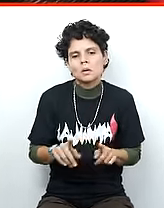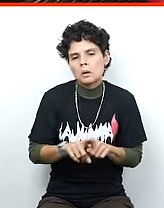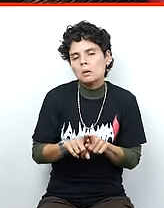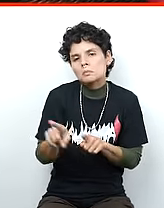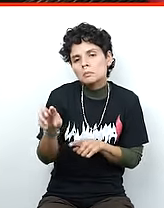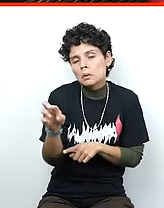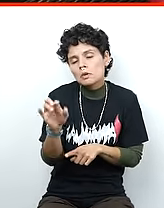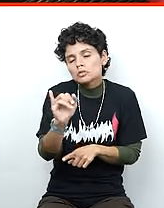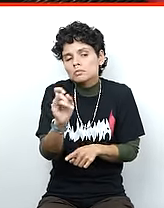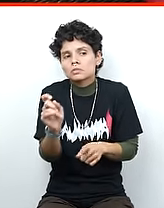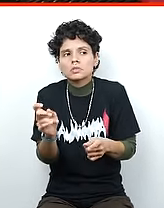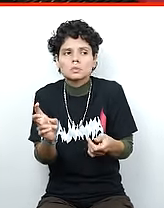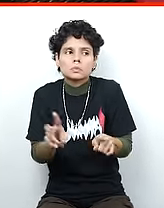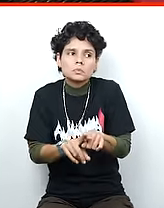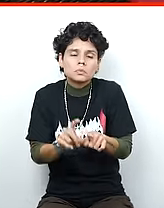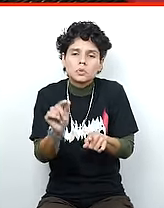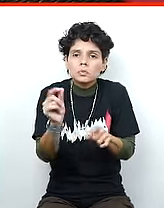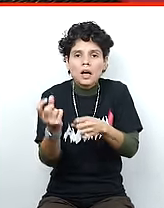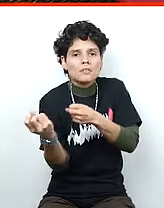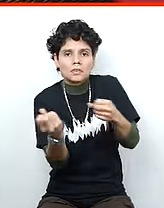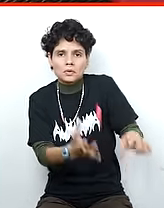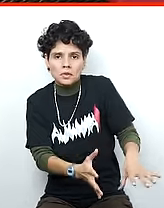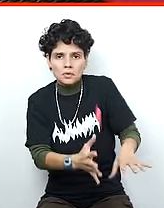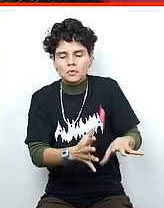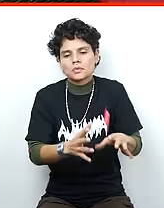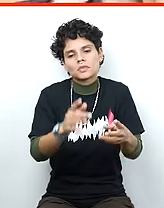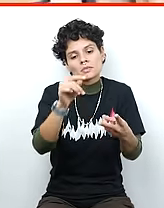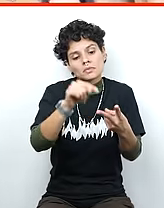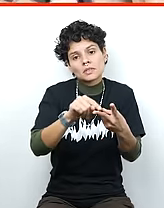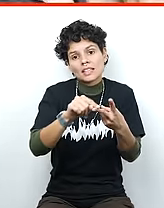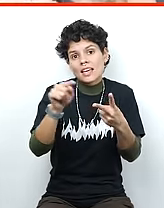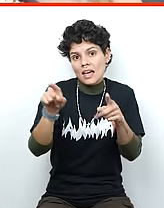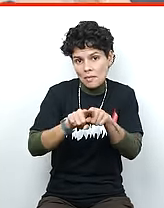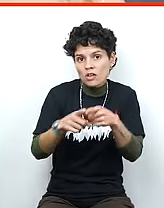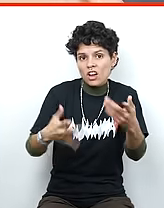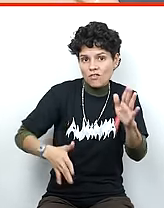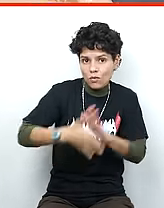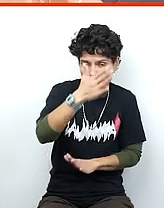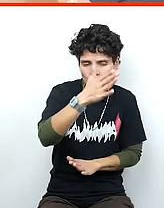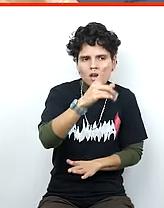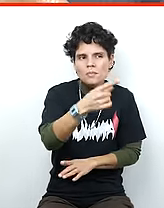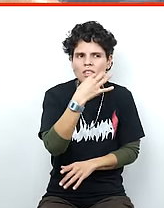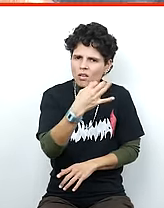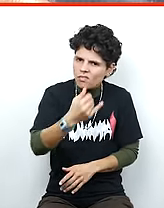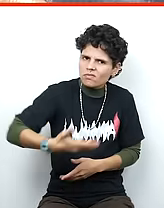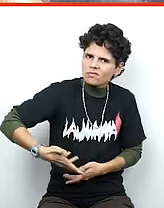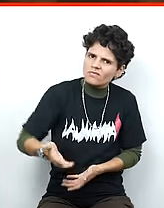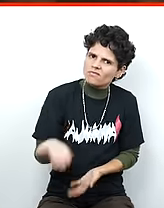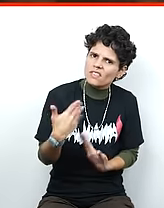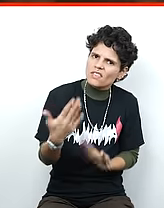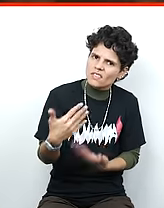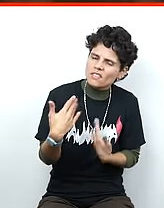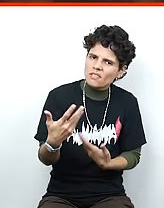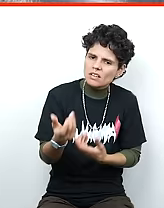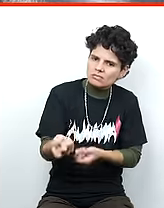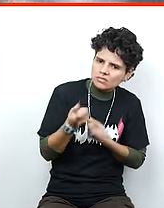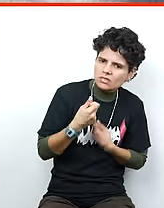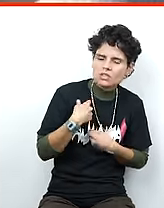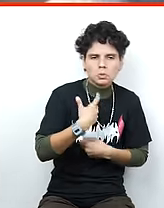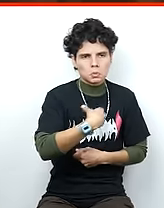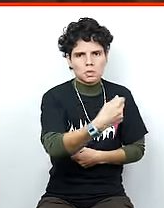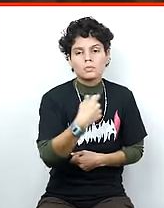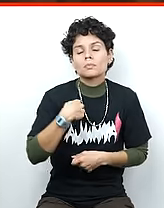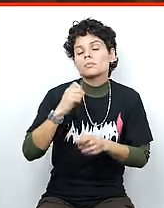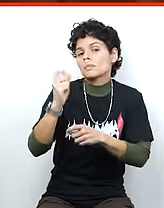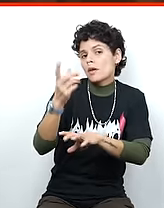fuiste un poquito abandonado ahí. Entonces mi hermano cuando estaba allá, culiaba a mi hijo que me fuera para allá, me fui para allá y ahí después... ¿Y te iba a ir a Europa? Y me iba a ir